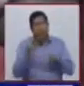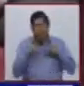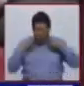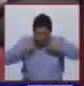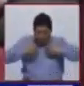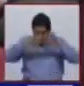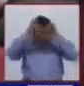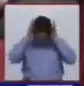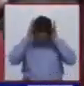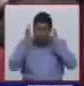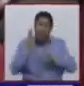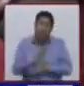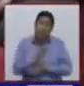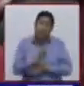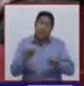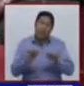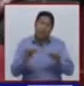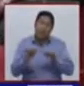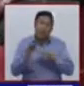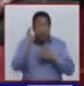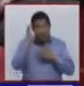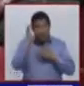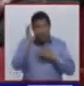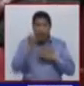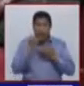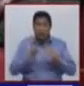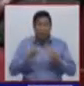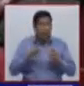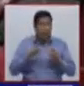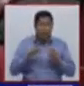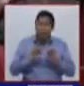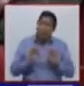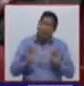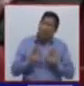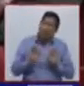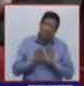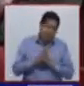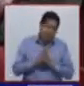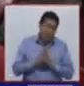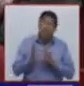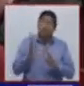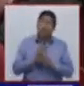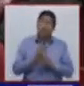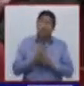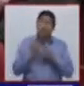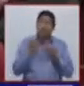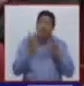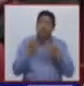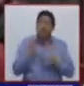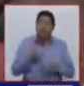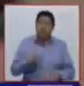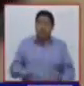las tardes igual. Porque... ¿Se le han enfermado las guaguitas? No, todavía nada. ¿Está cuidando mucho? Estamos cuidando.